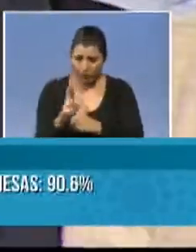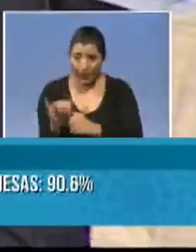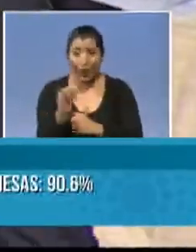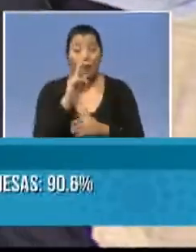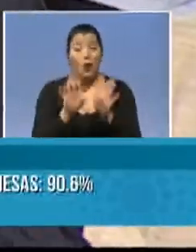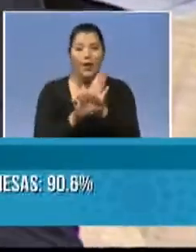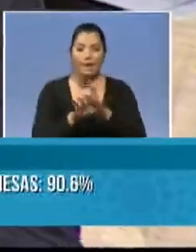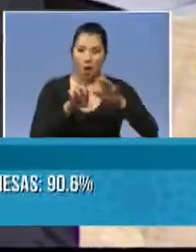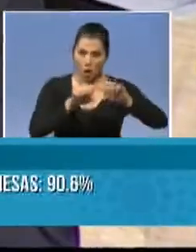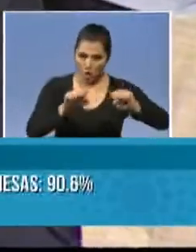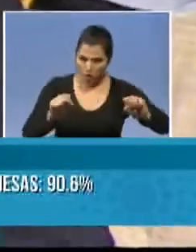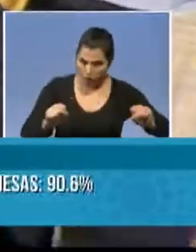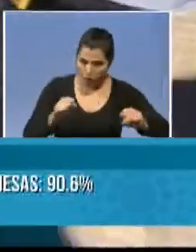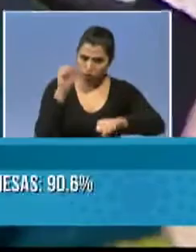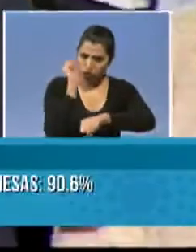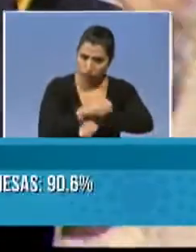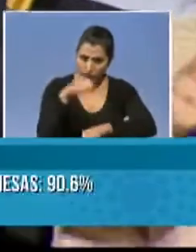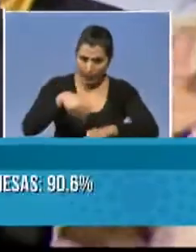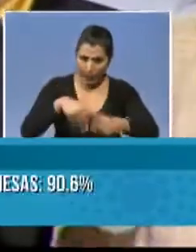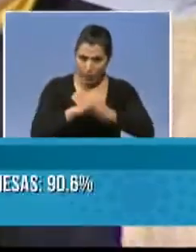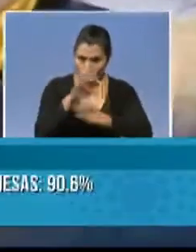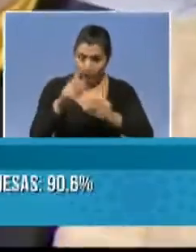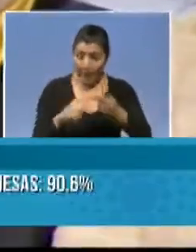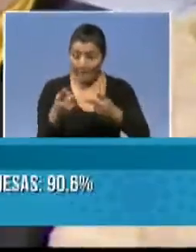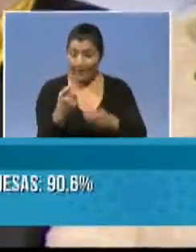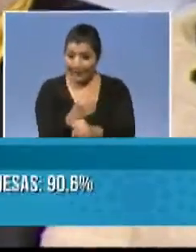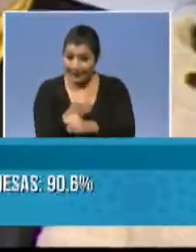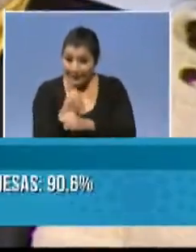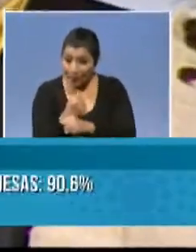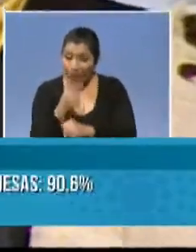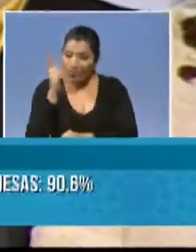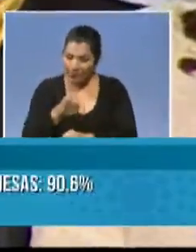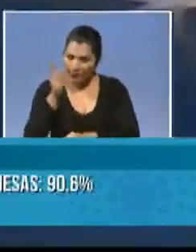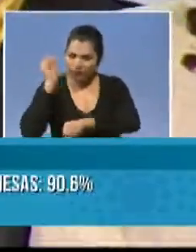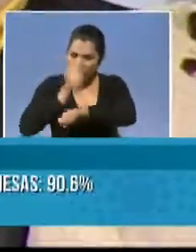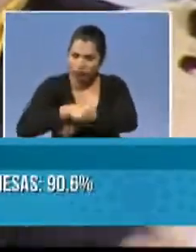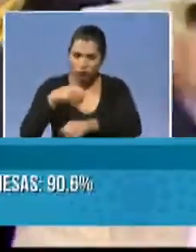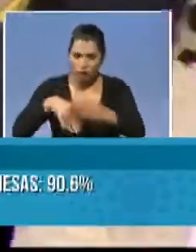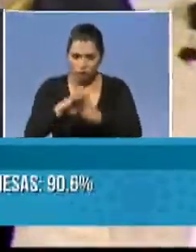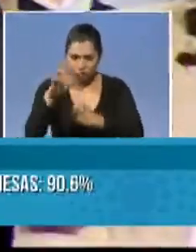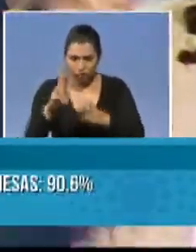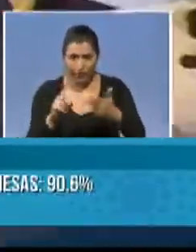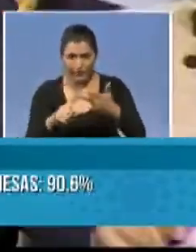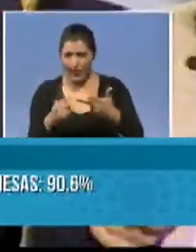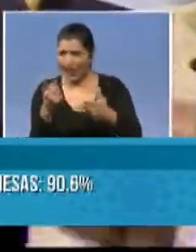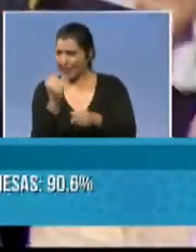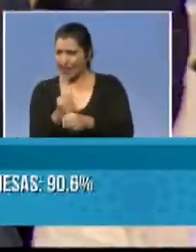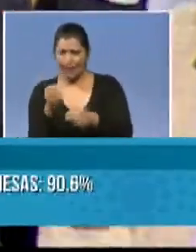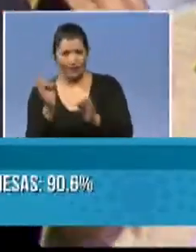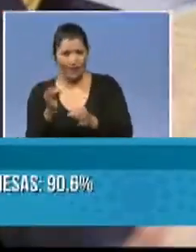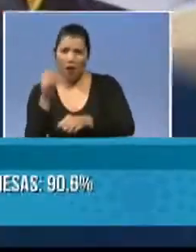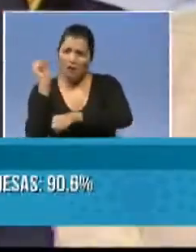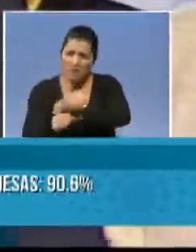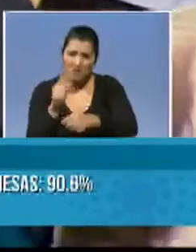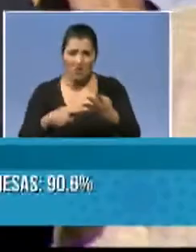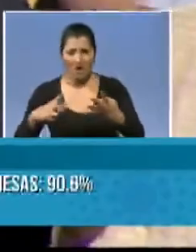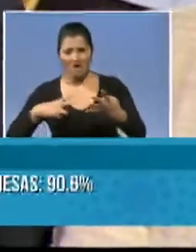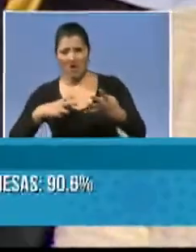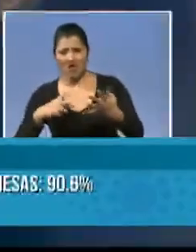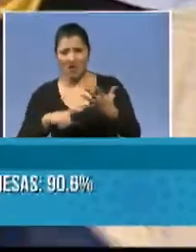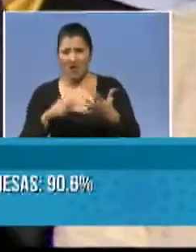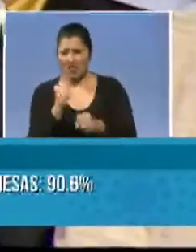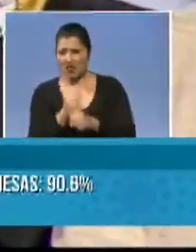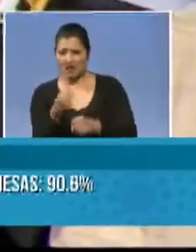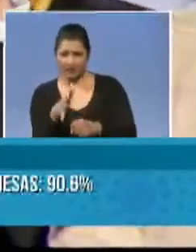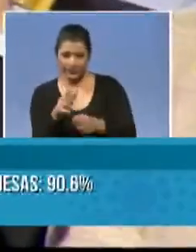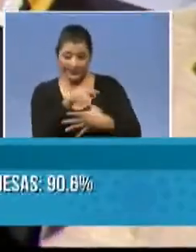corrupción tenemos que derrotarla en este país, la inseguridad tenemos que derrotarla en este país, la ineficiencia, la vagabundería y la